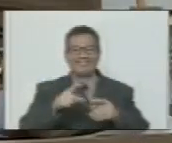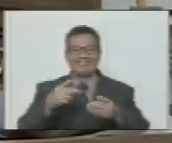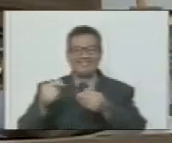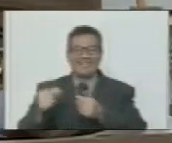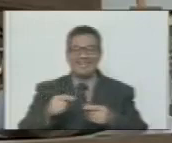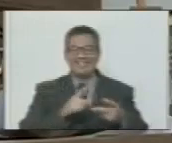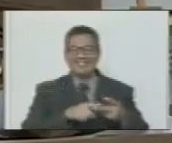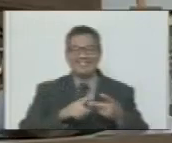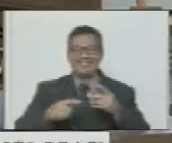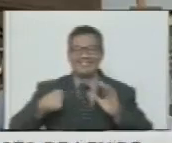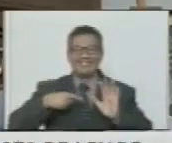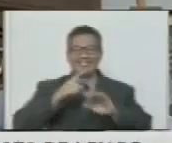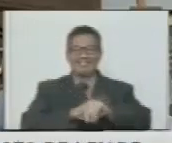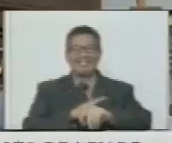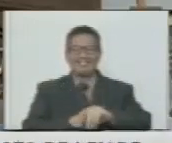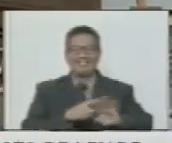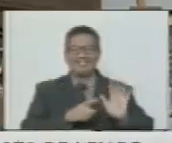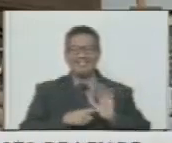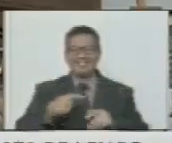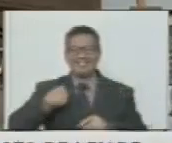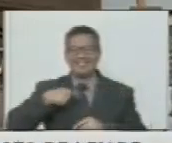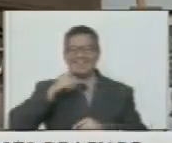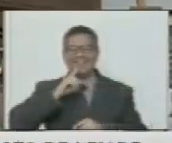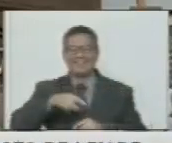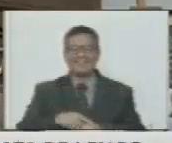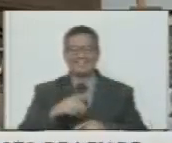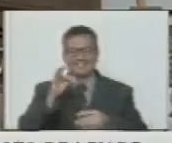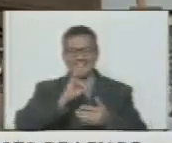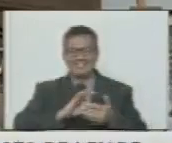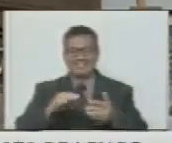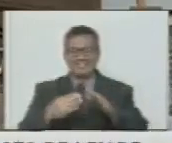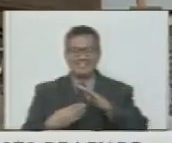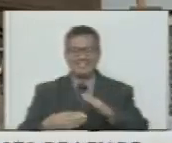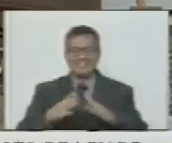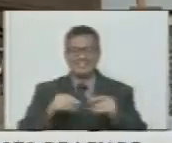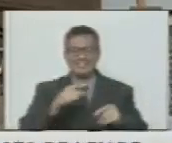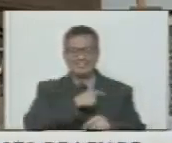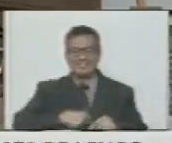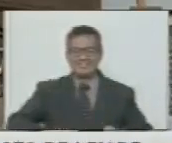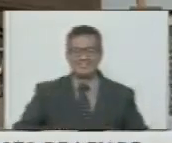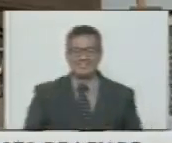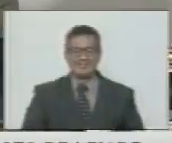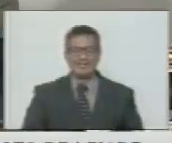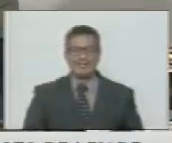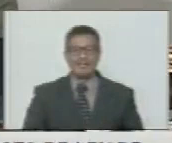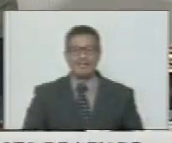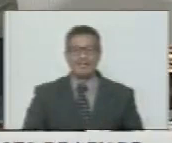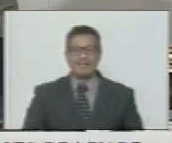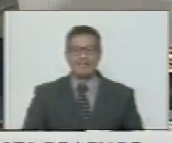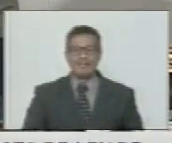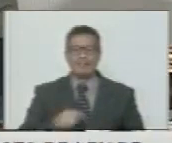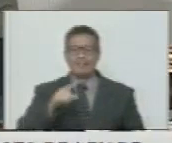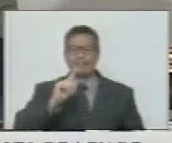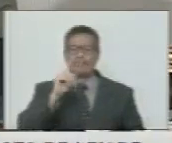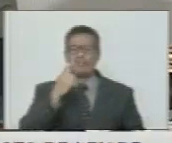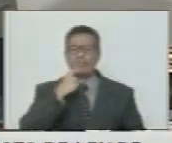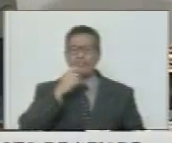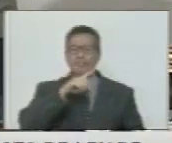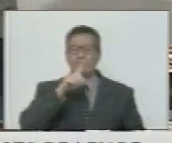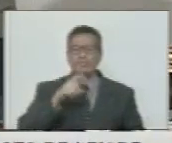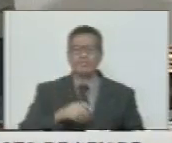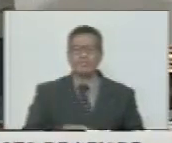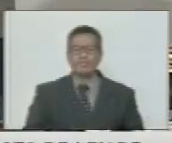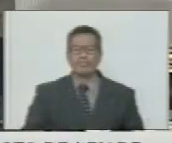parte de un grupo económico o financiero de acuerdo con la ley del Sistema Financiero Nacional. Es todo, señor presidente. Una